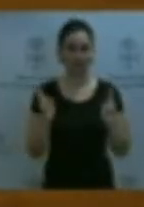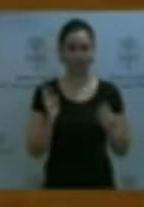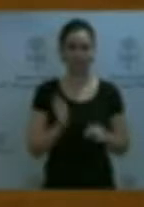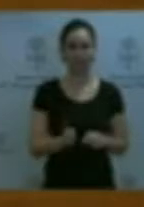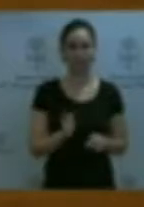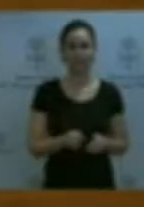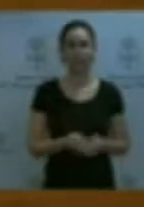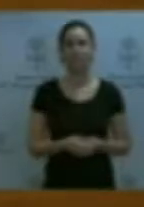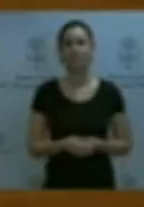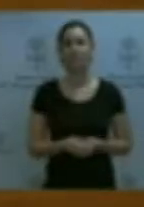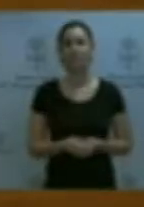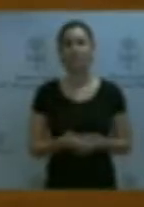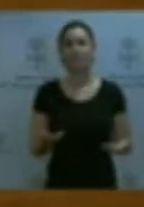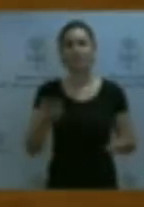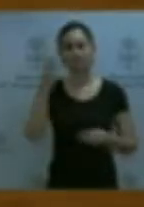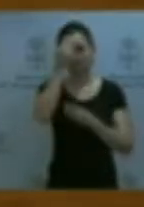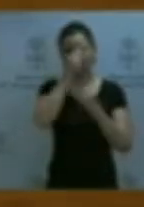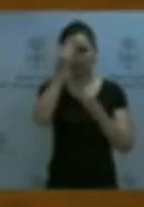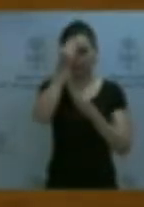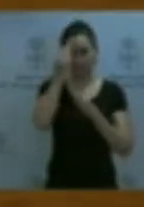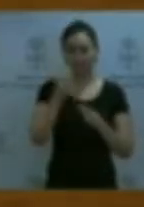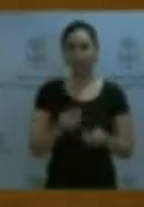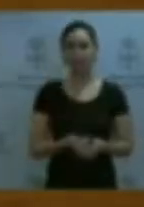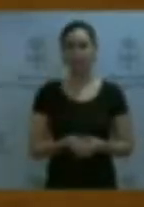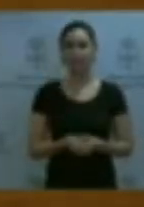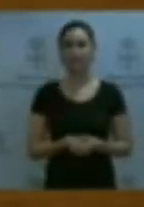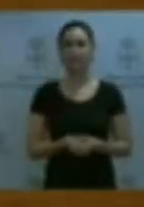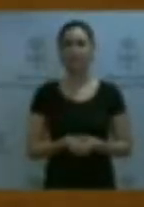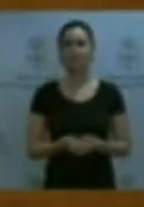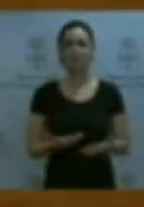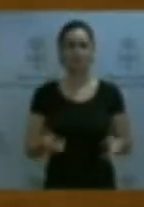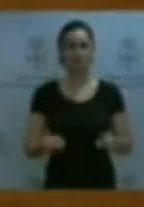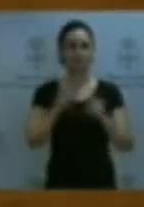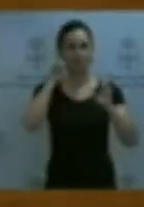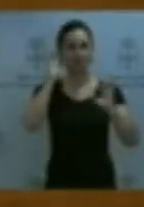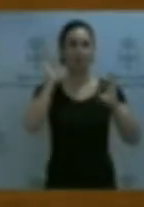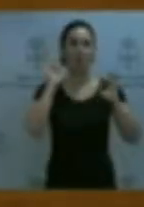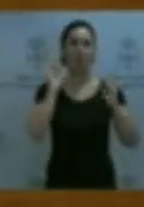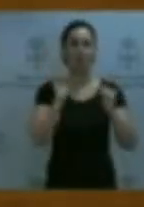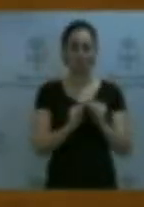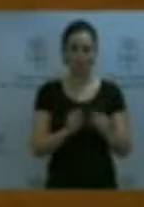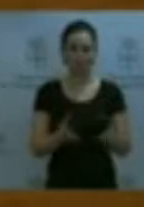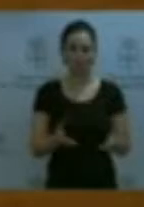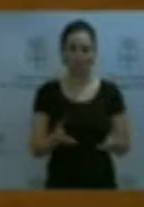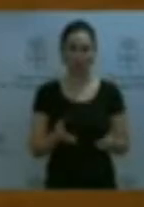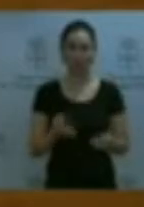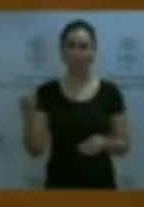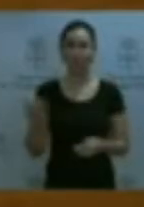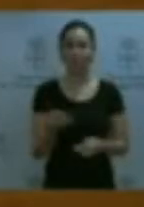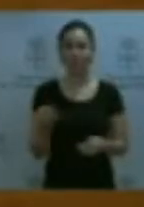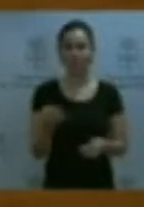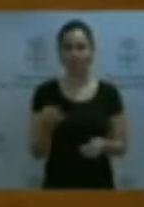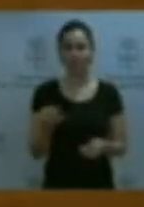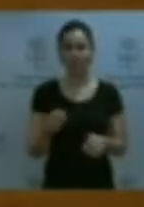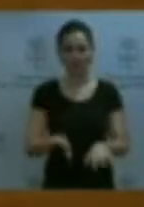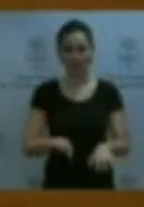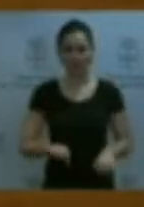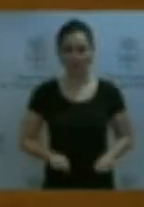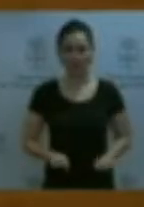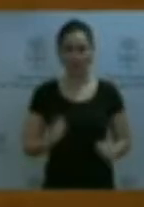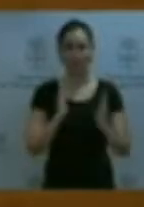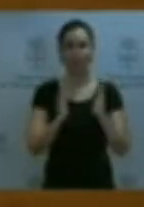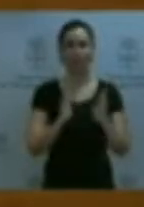que es de sentido común también homologar, desde luego, la adopción y el acogimiento a esta nueva regulación que